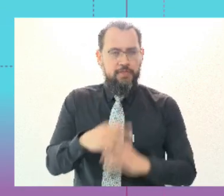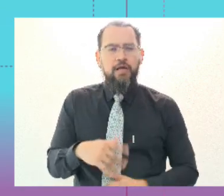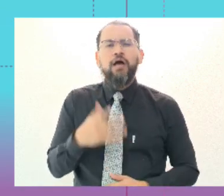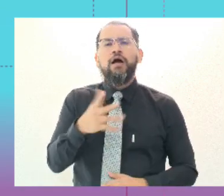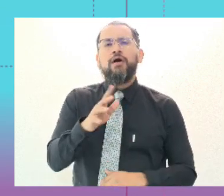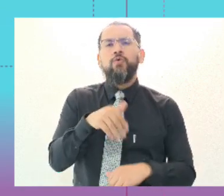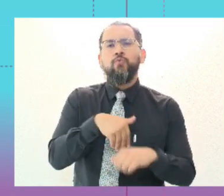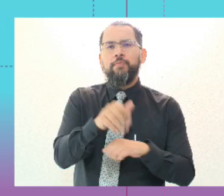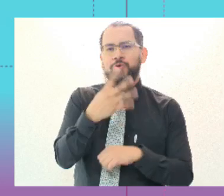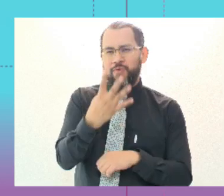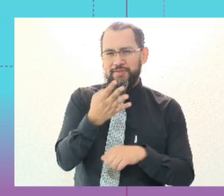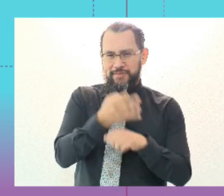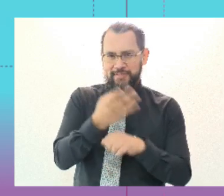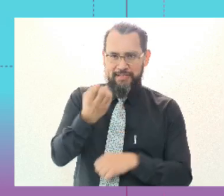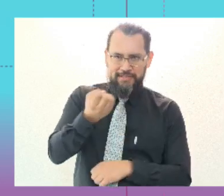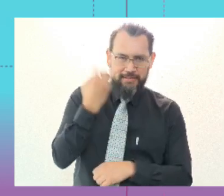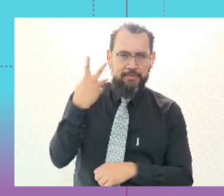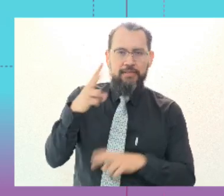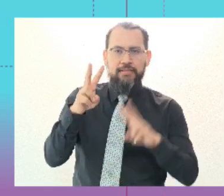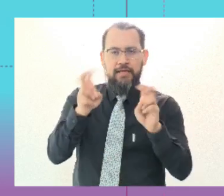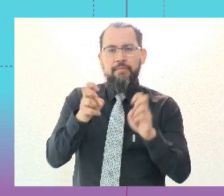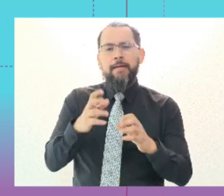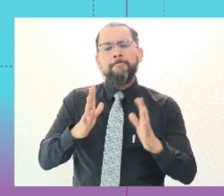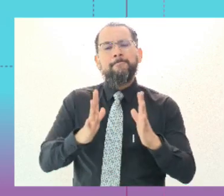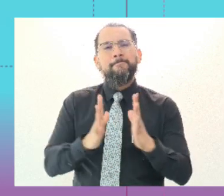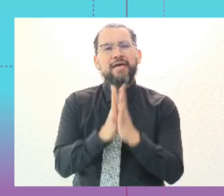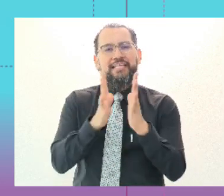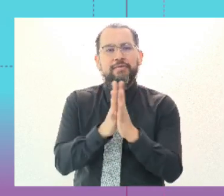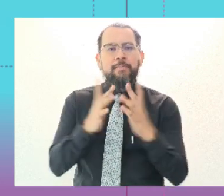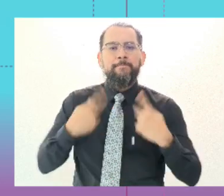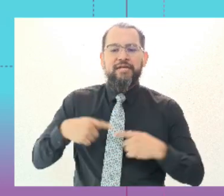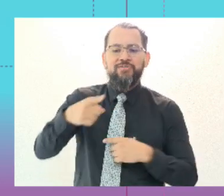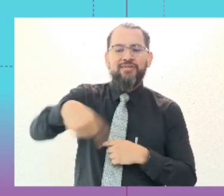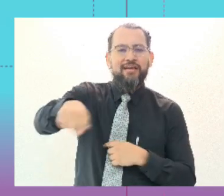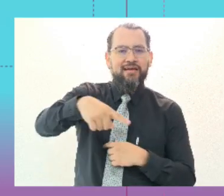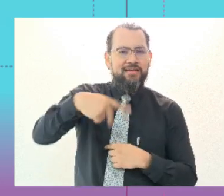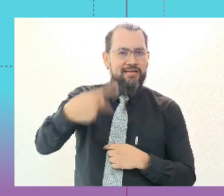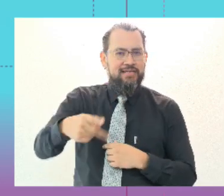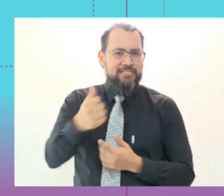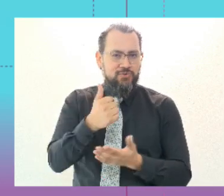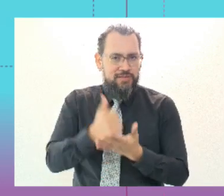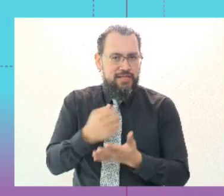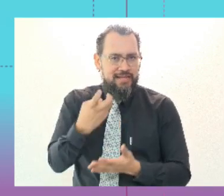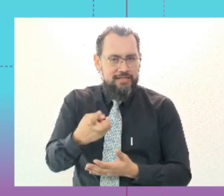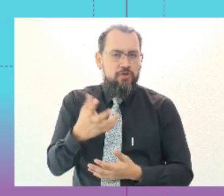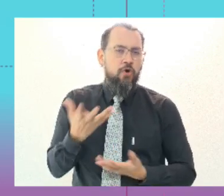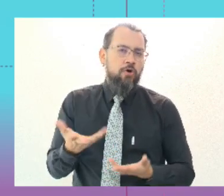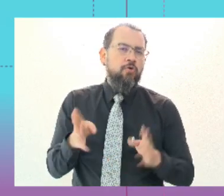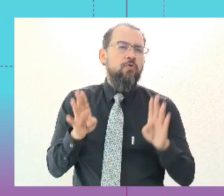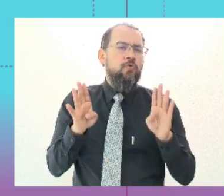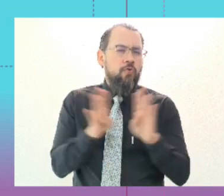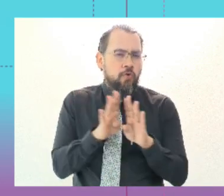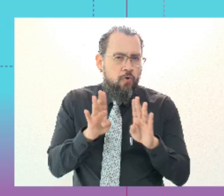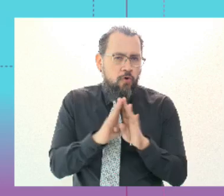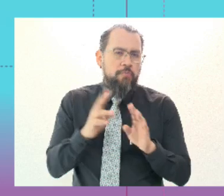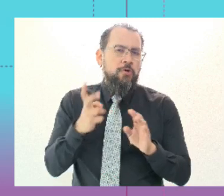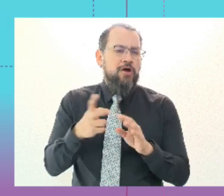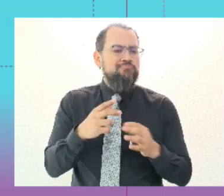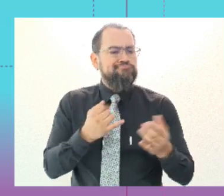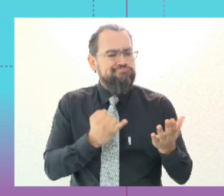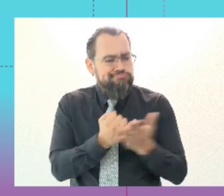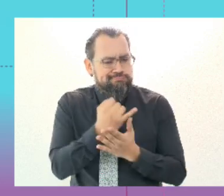El panel 4 lleva como título Participación Ciudadana, el panel de los archivos en la toma de decisiones informadas y control